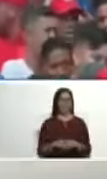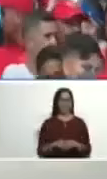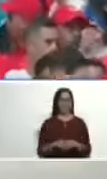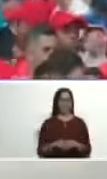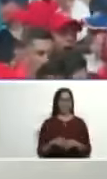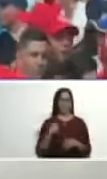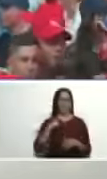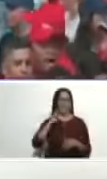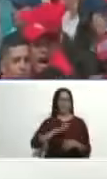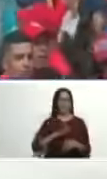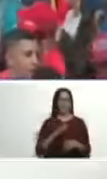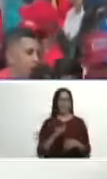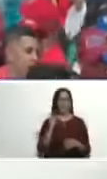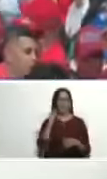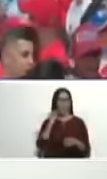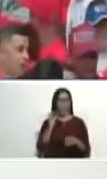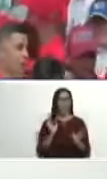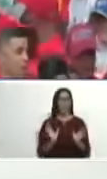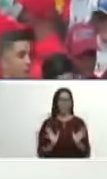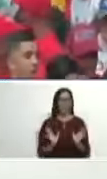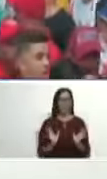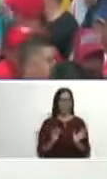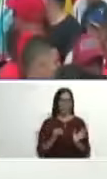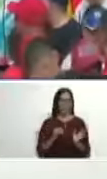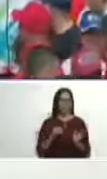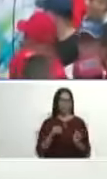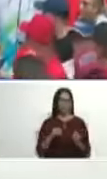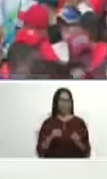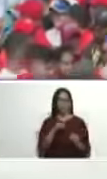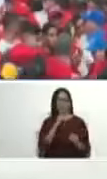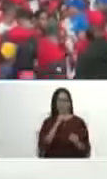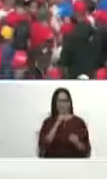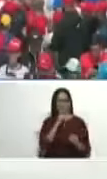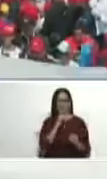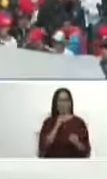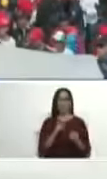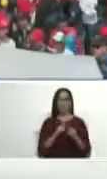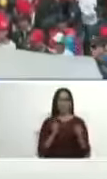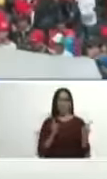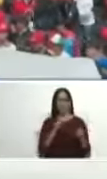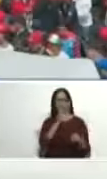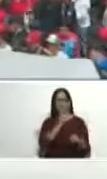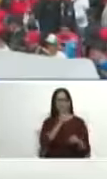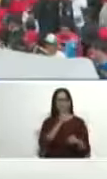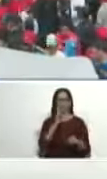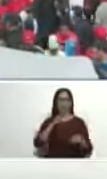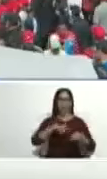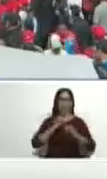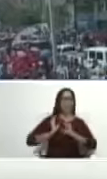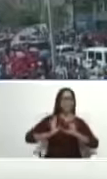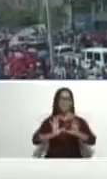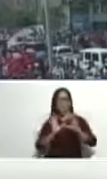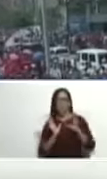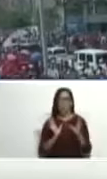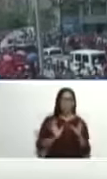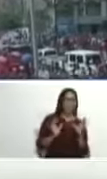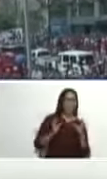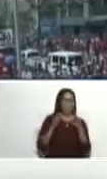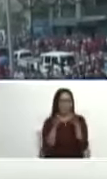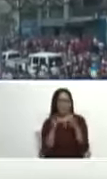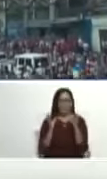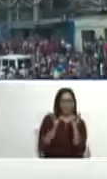Yo estaba un poco desentrenado, pero aguanté la pela. 2 horas allí, empujones, brincos,